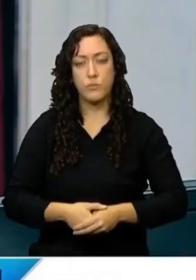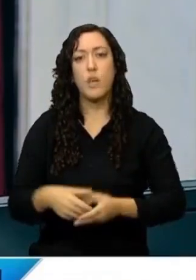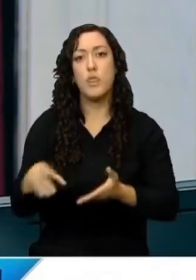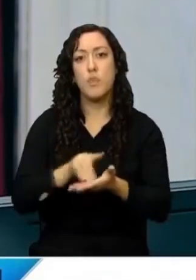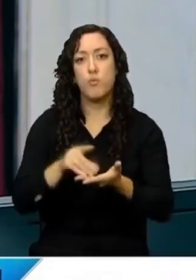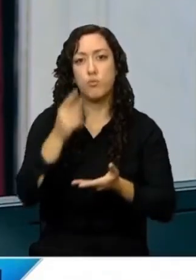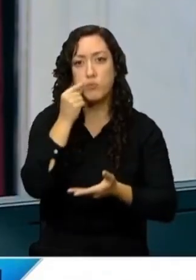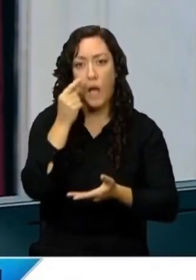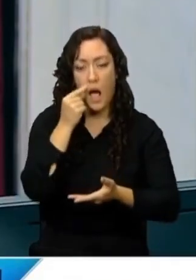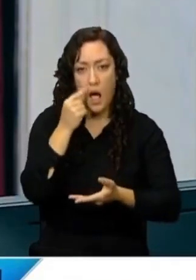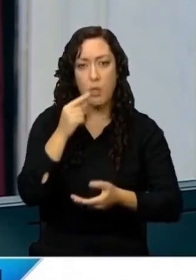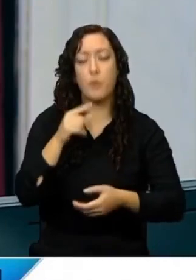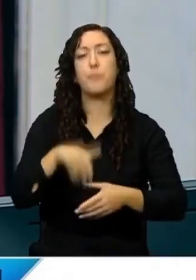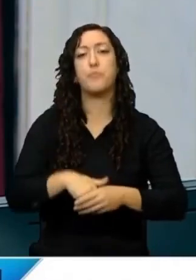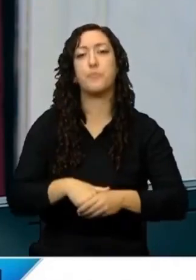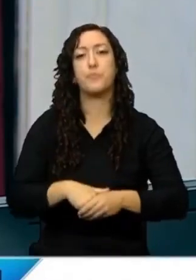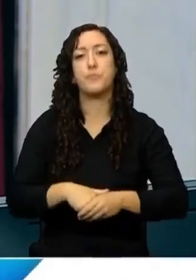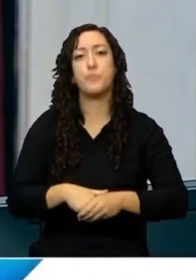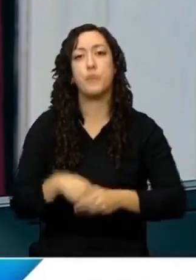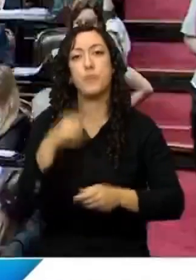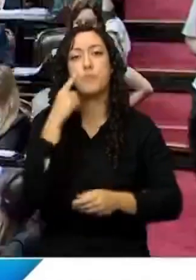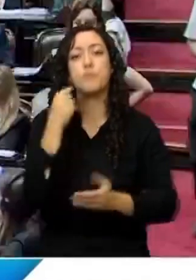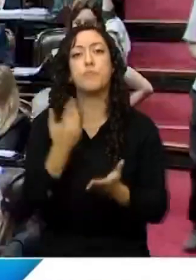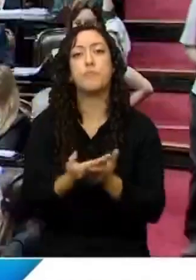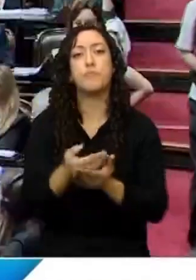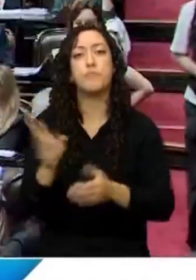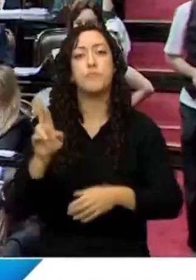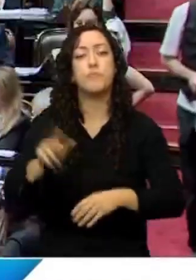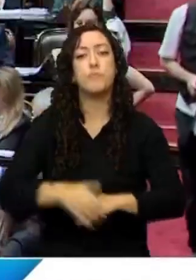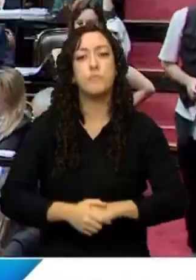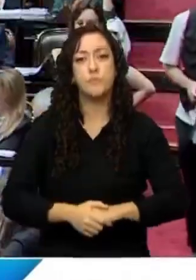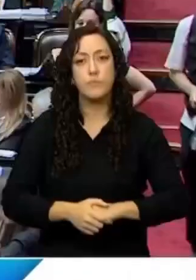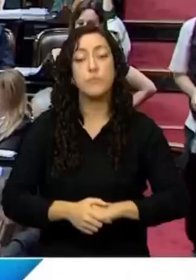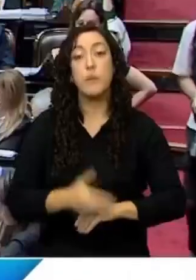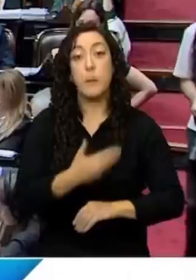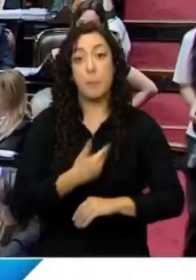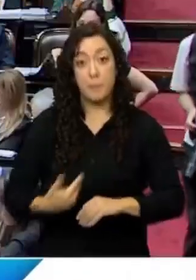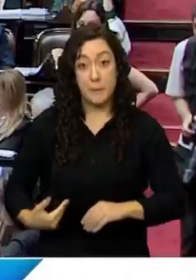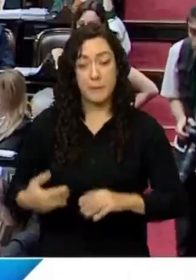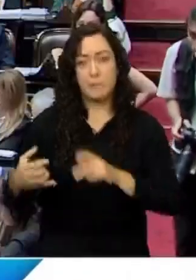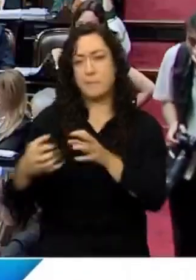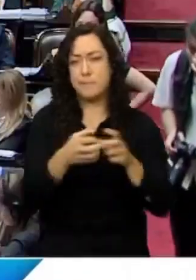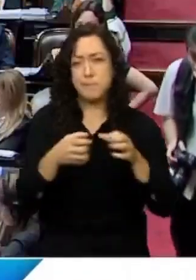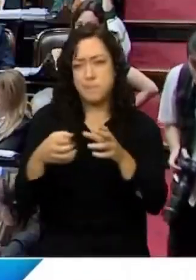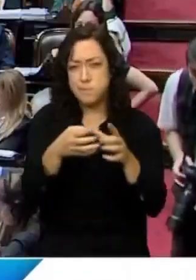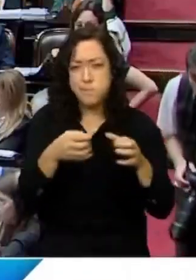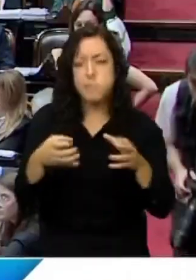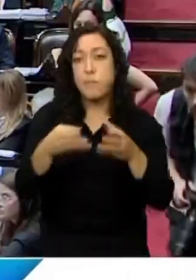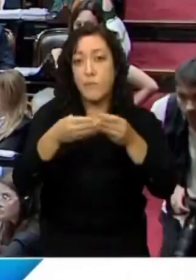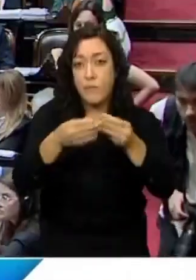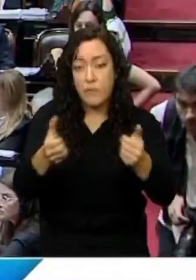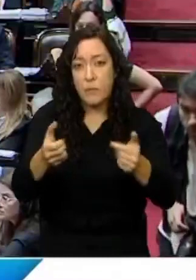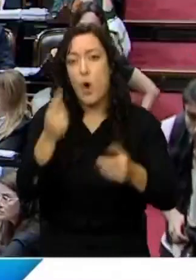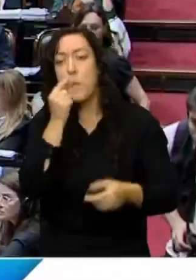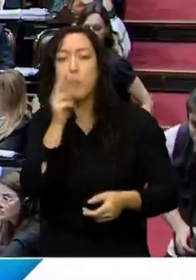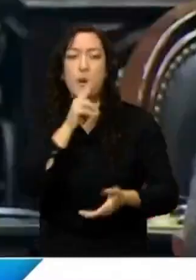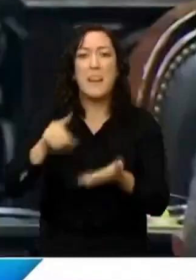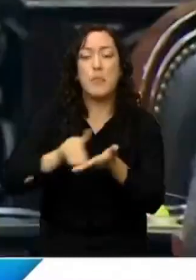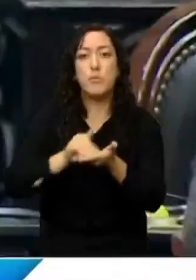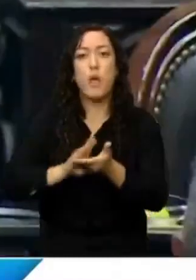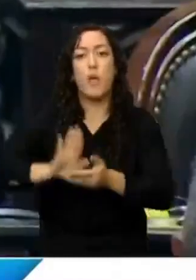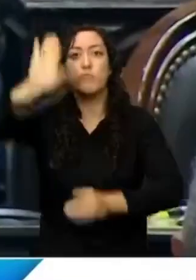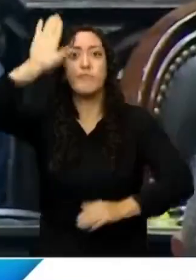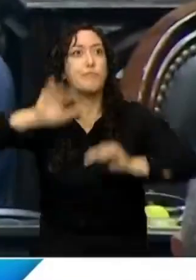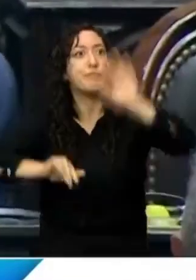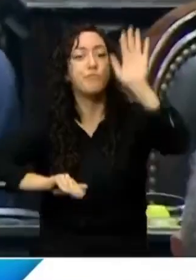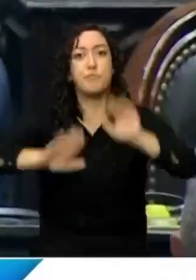está bien. Y me parece que el gobierno acá está incurriendo en una falta al artículo 190 de la Cámara de Diputados. Si el 10%